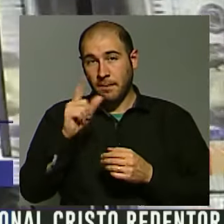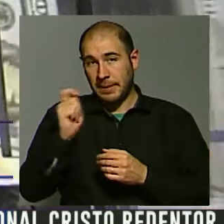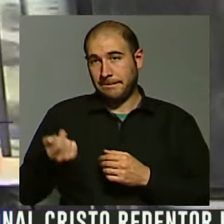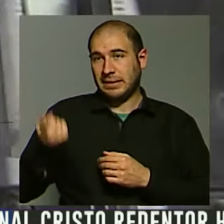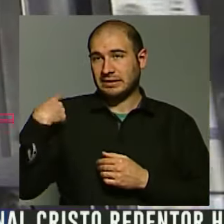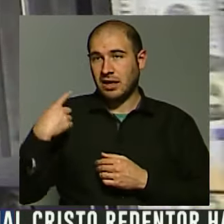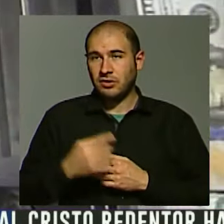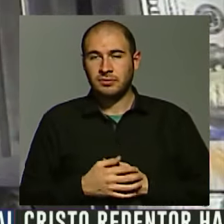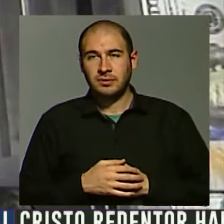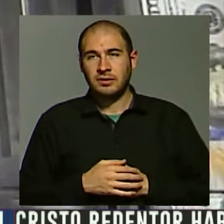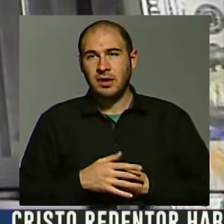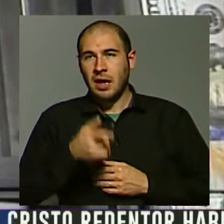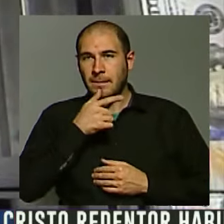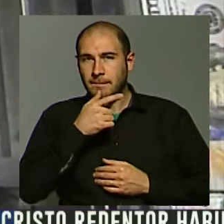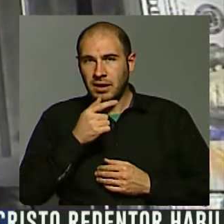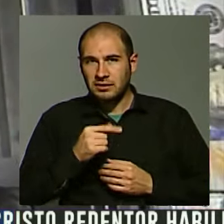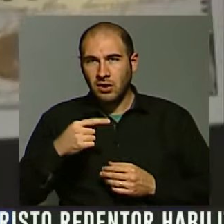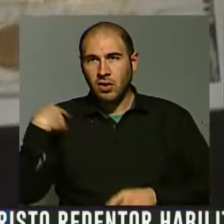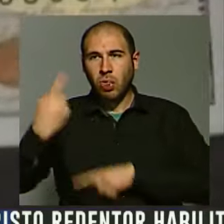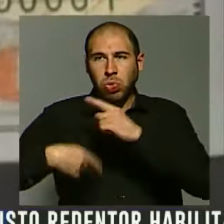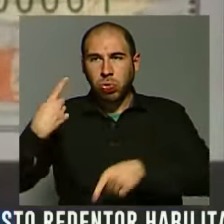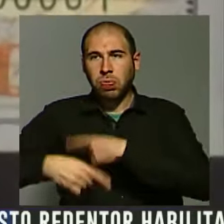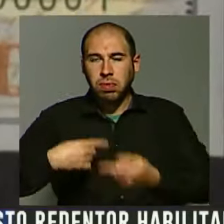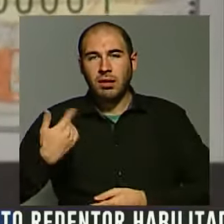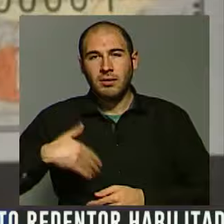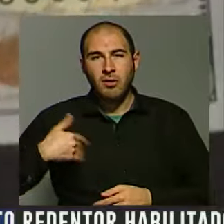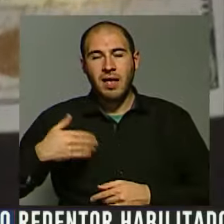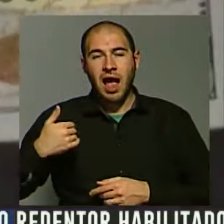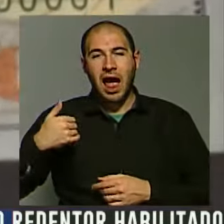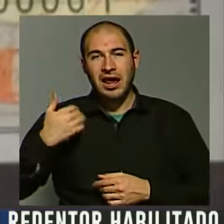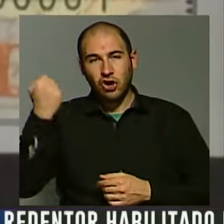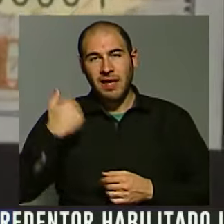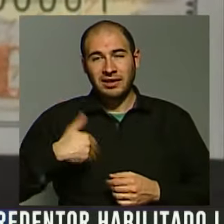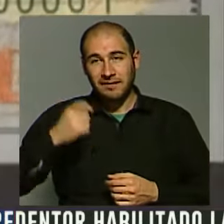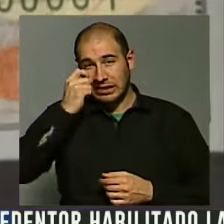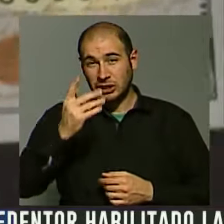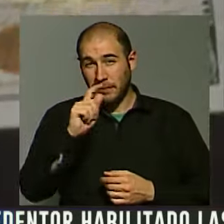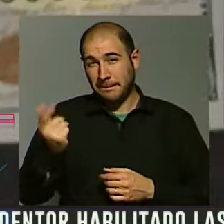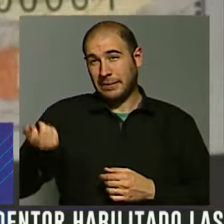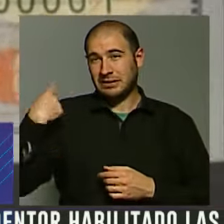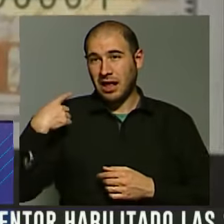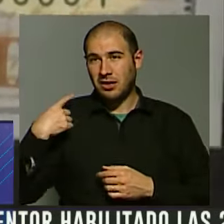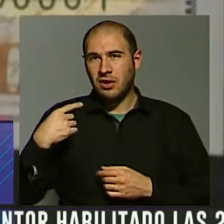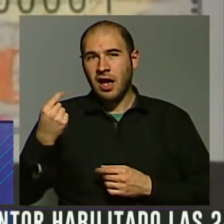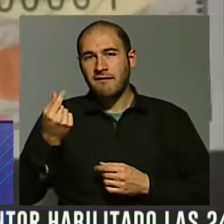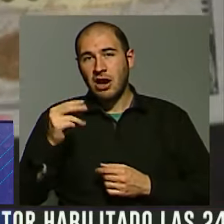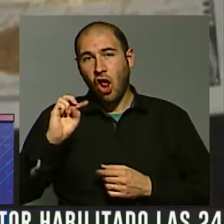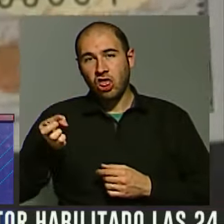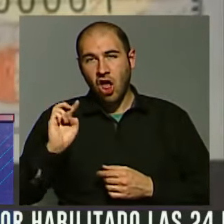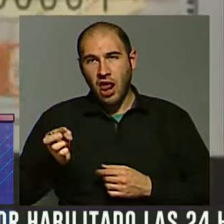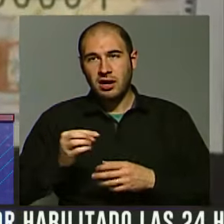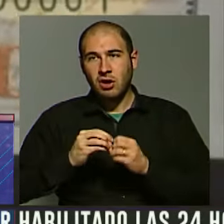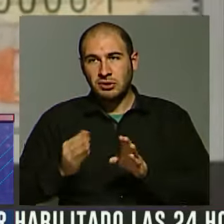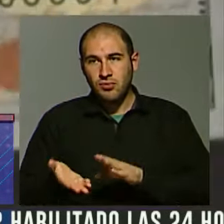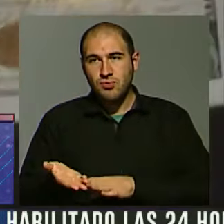pasado. Hay una especie de montaña rusa en la economía argentina desde el 25 del mes pasado, donde la cotización del dólar empezó